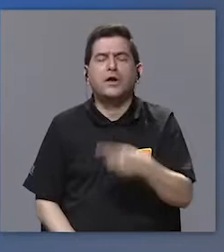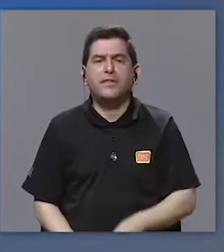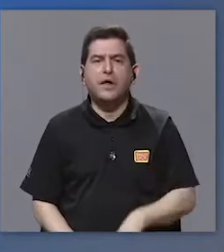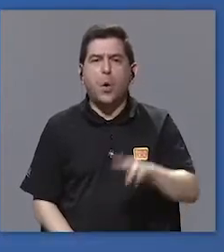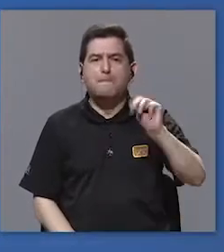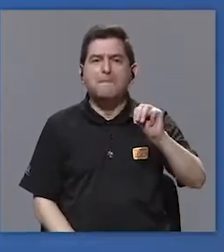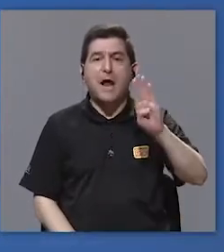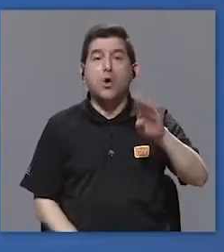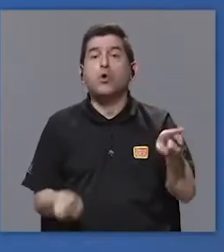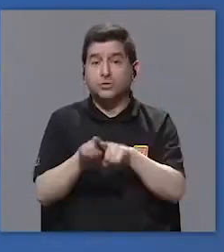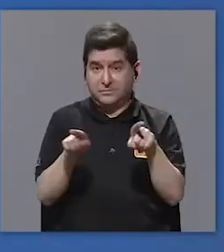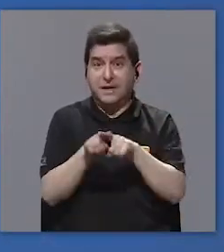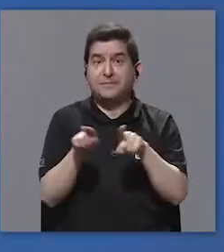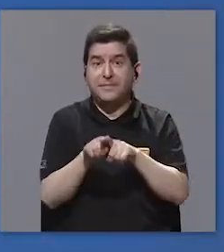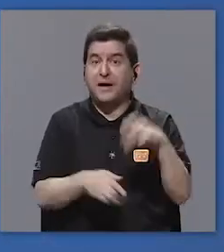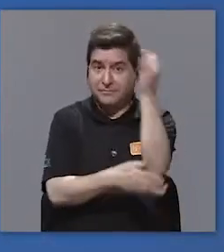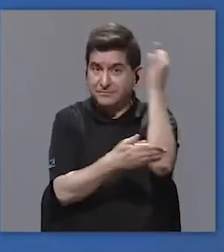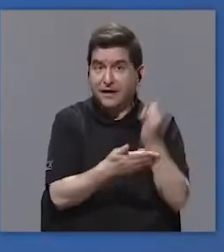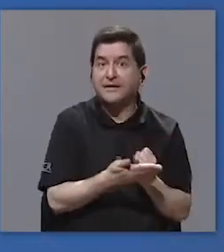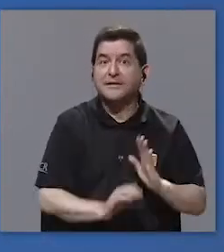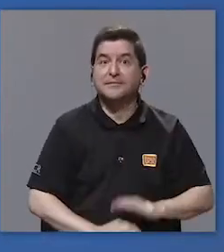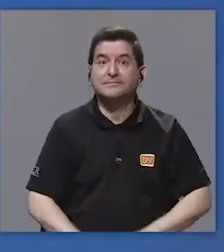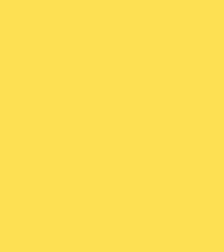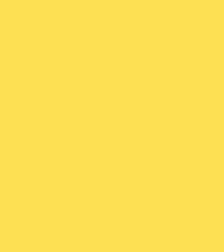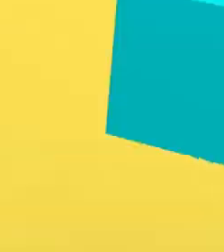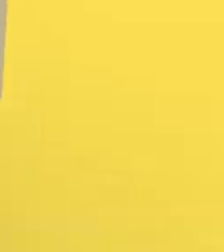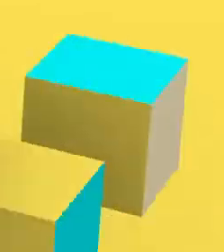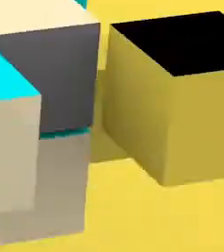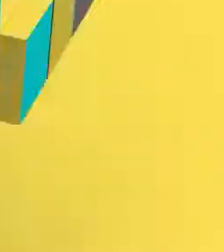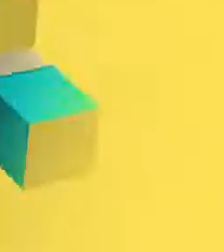nuestra admiración y si te digo que mari obras también y sal